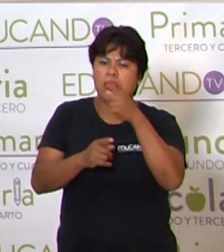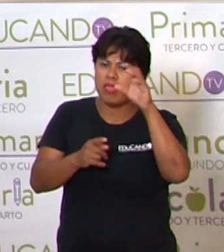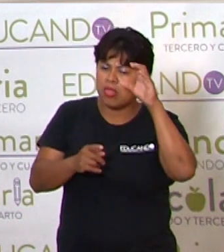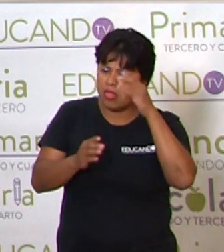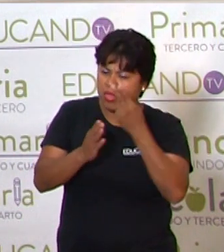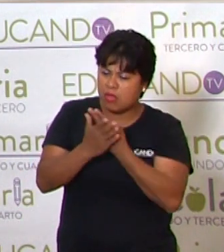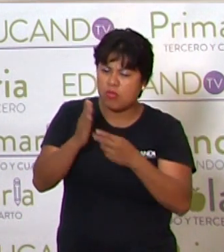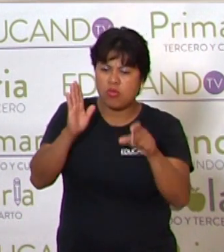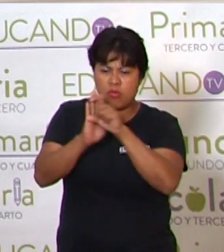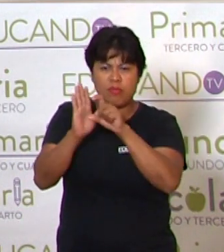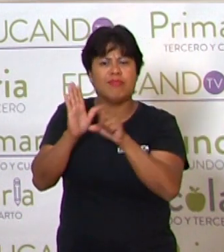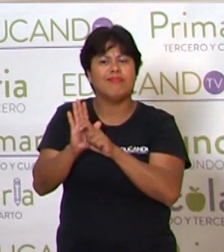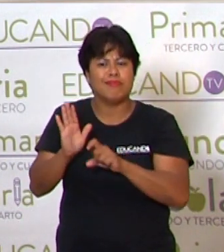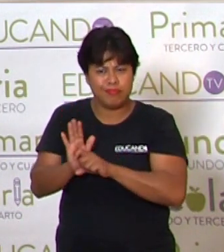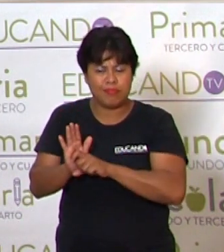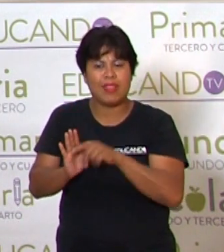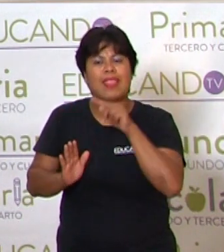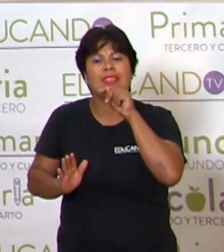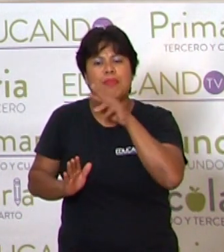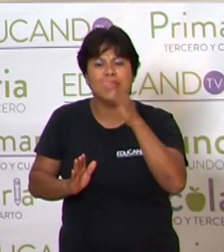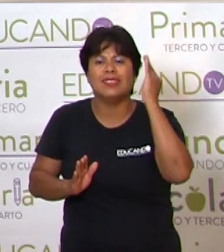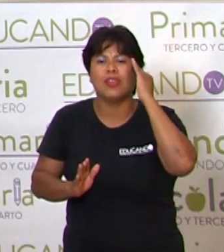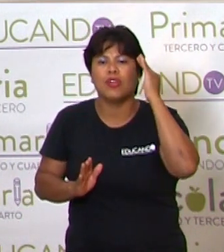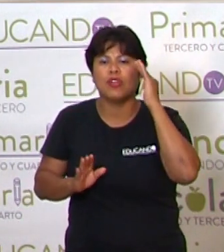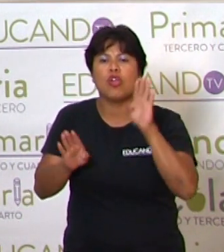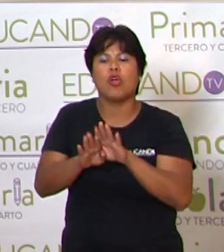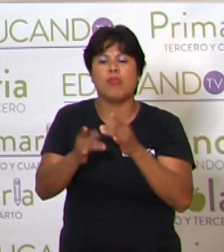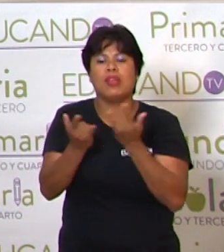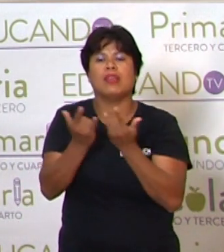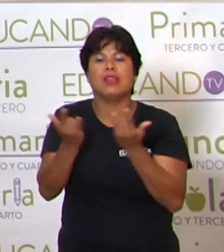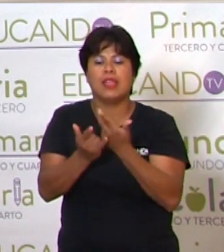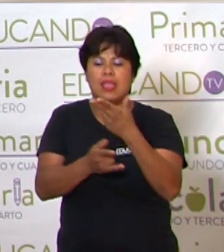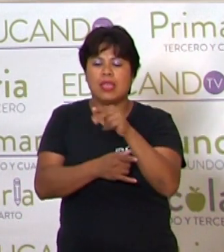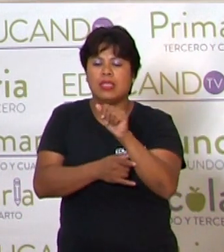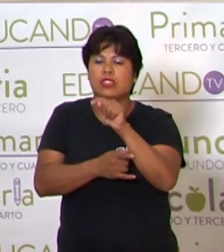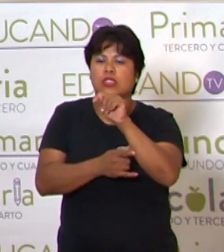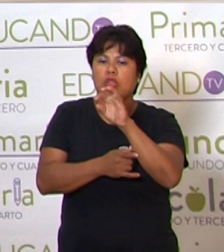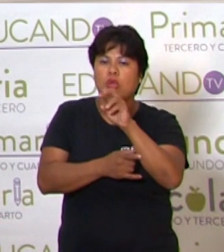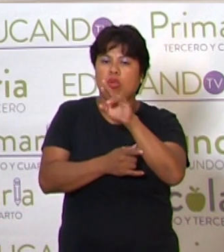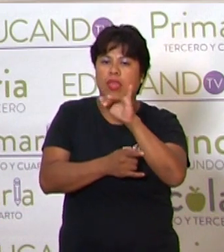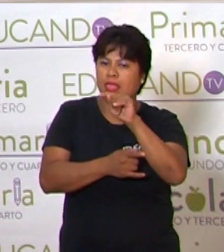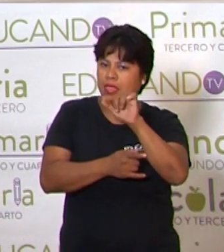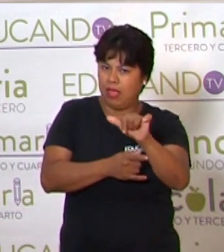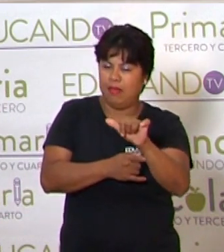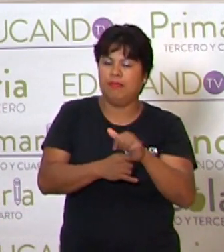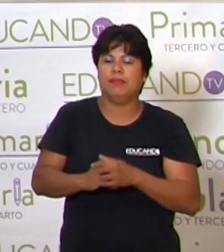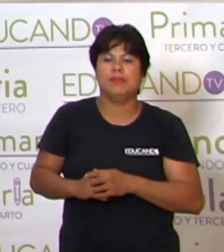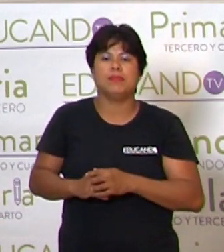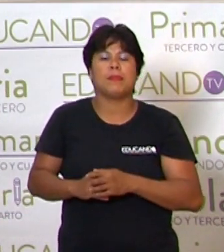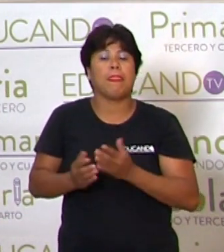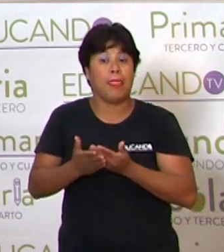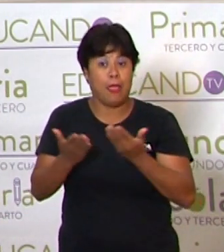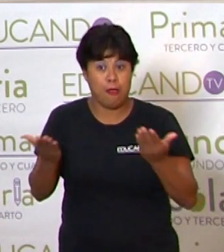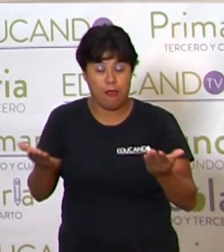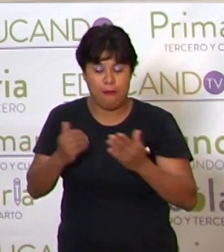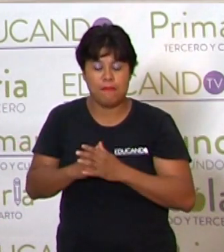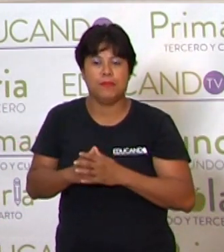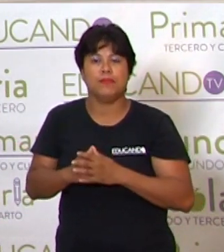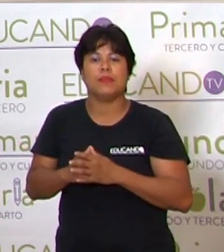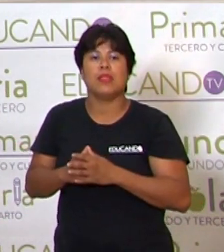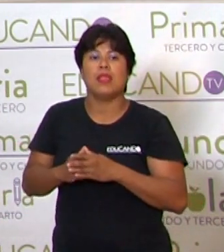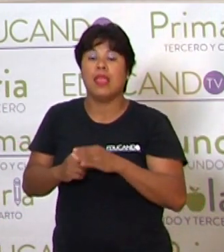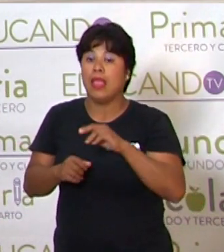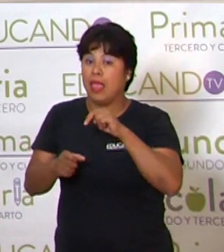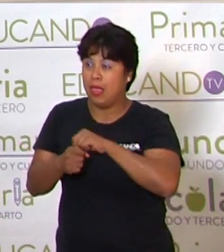gráfico que también se conoce como historietas. Ahora,